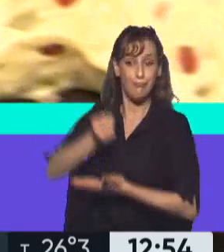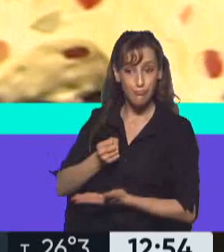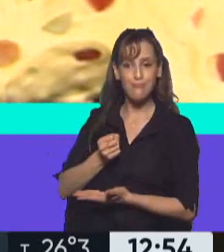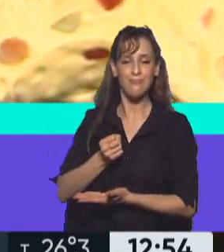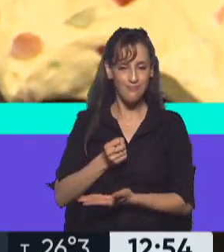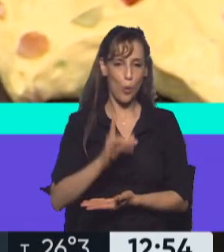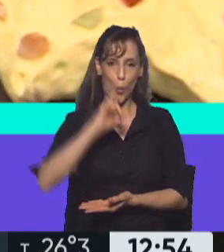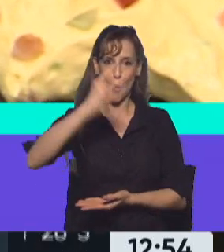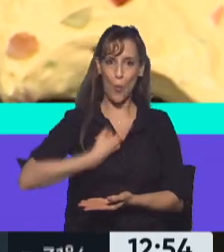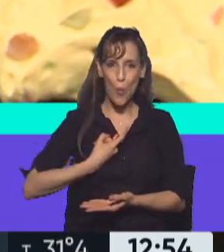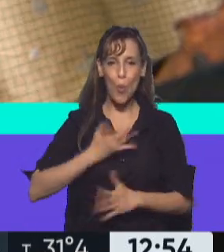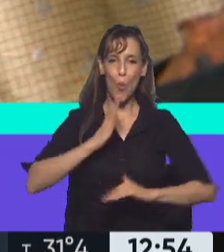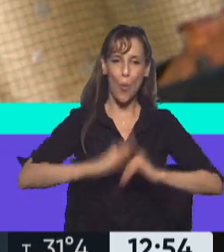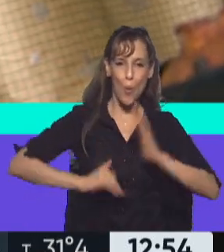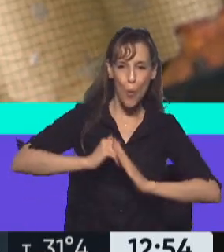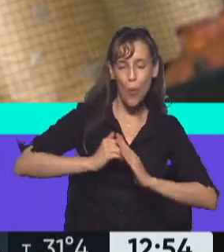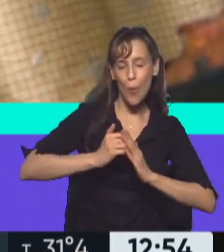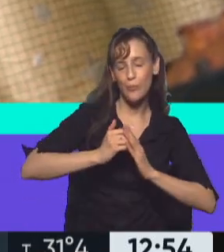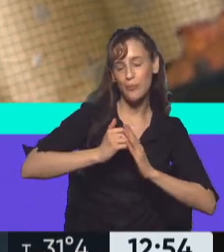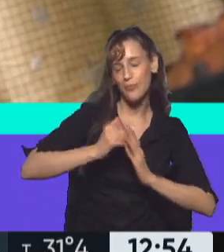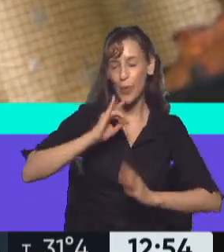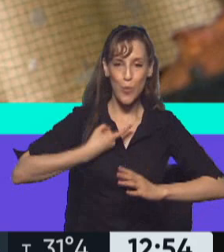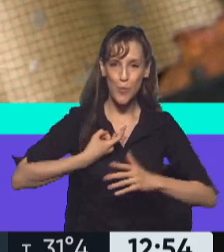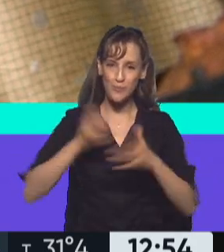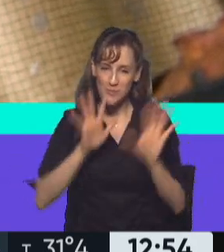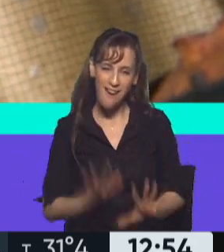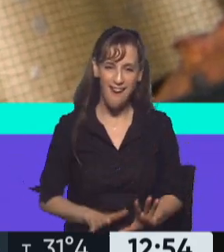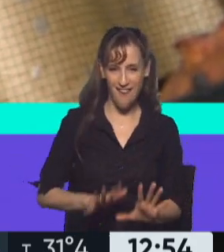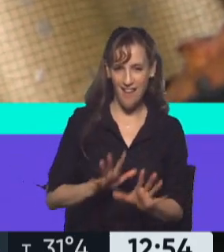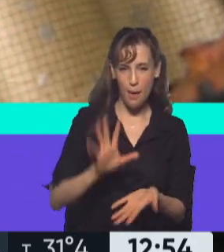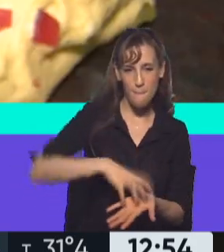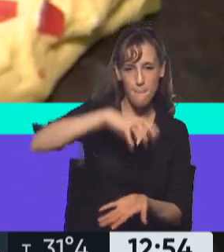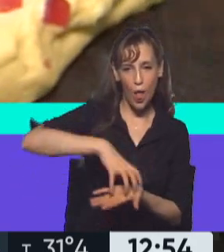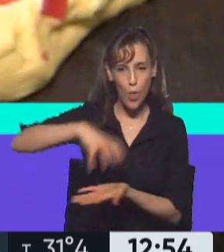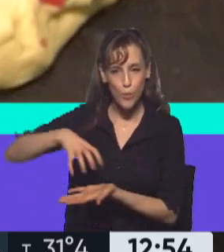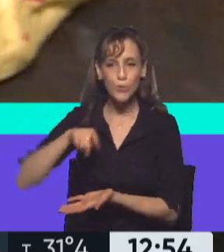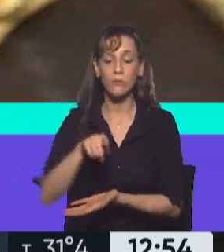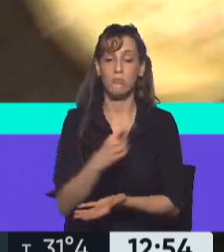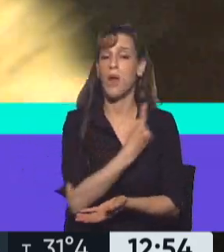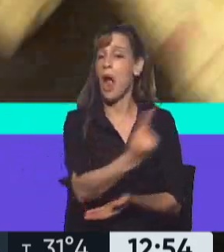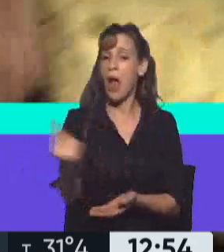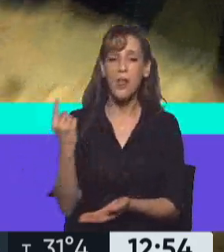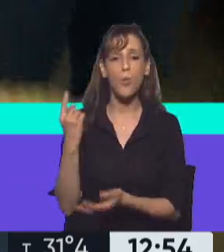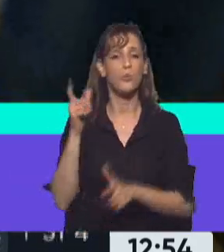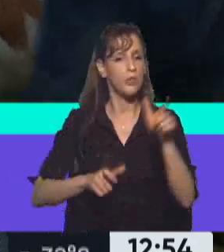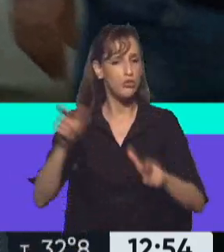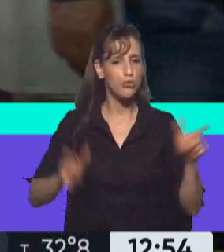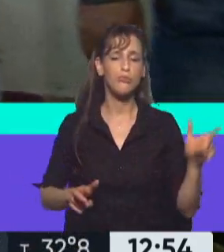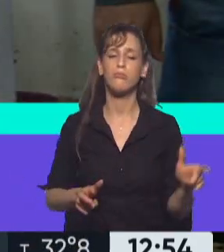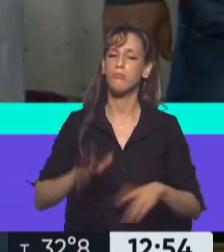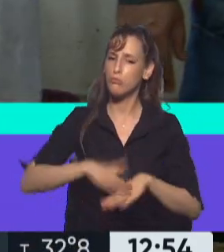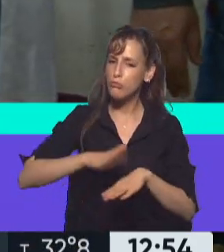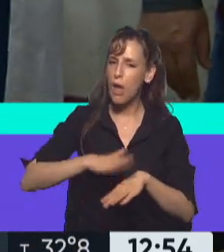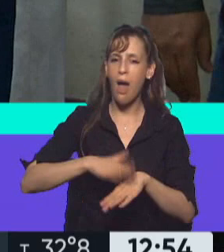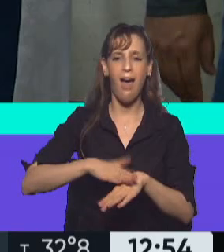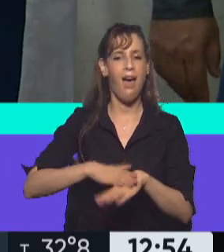de todas y todos los panaderos, sus organizaciones, para que cada argentino, con mucho compromiso y con responsabilidad social,